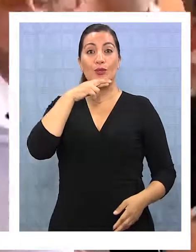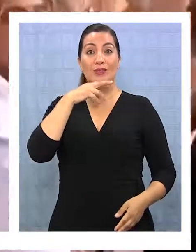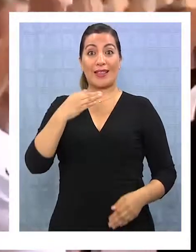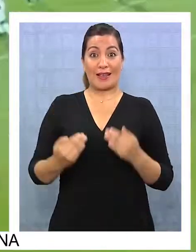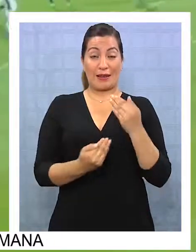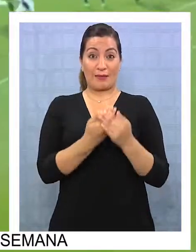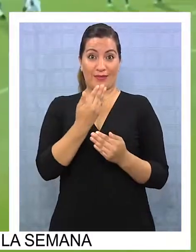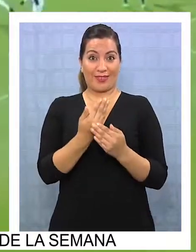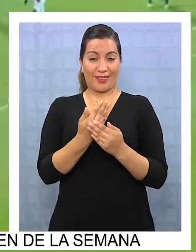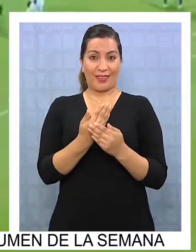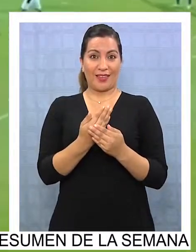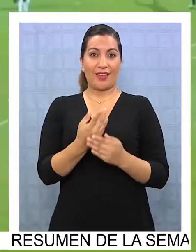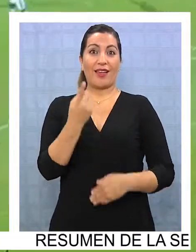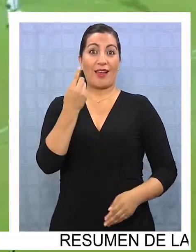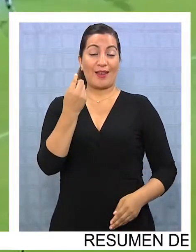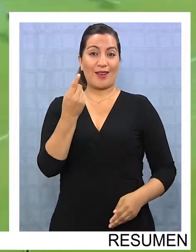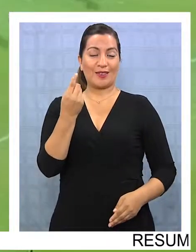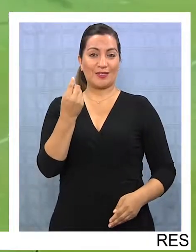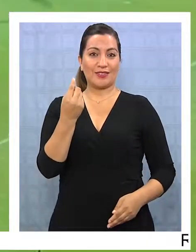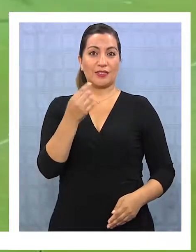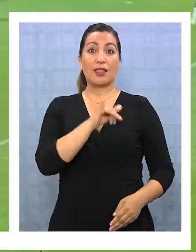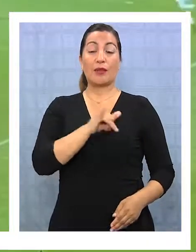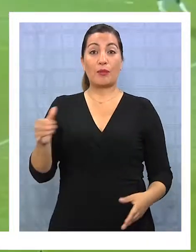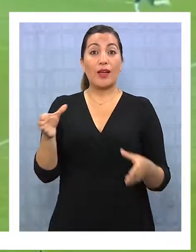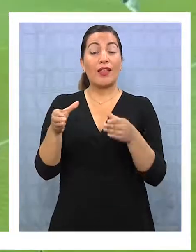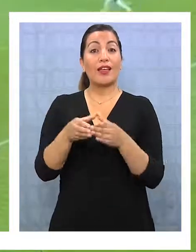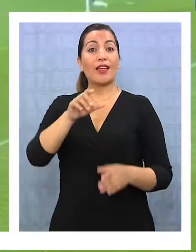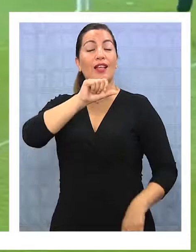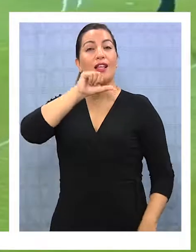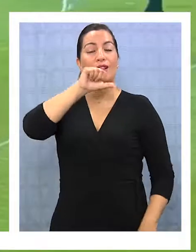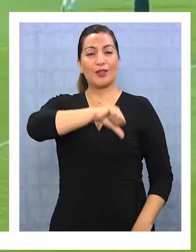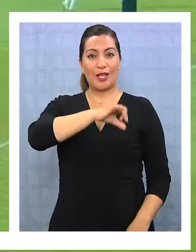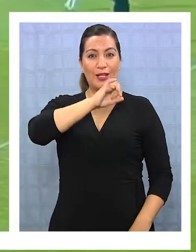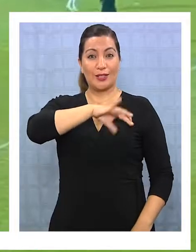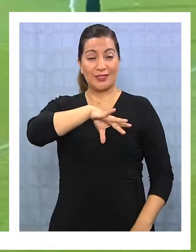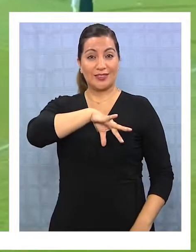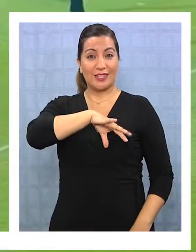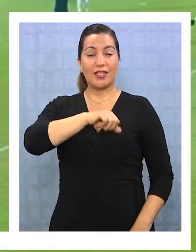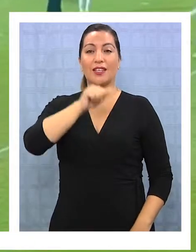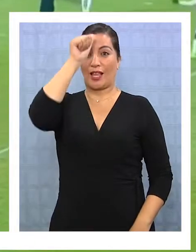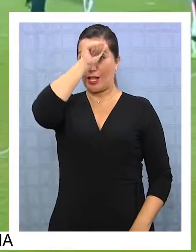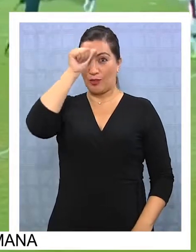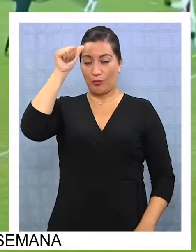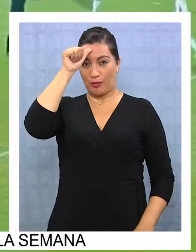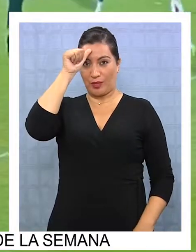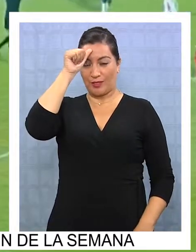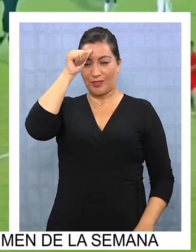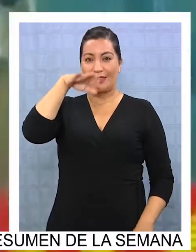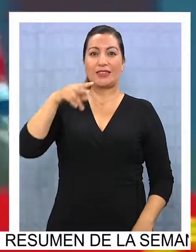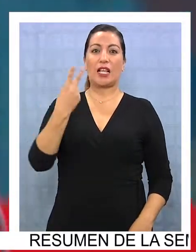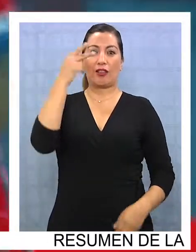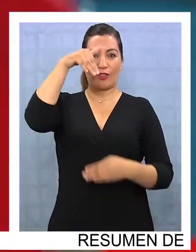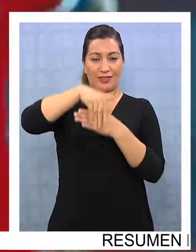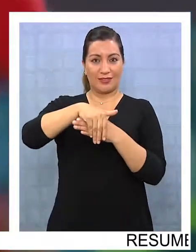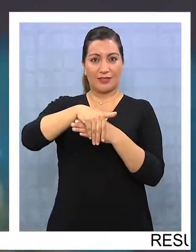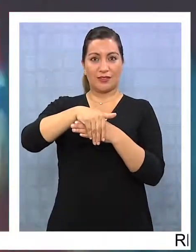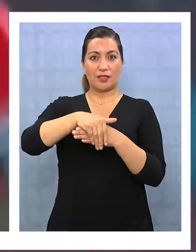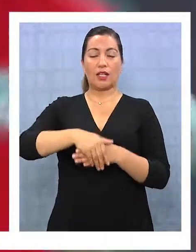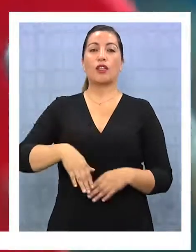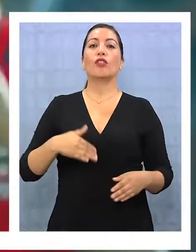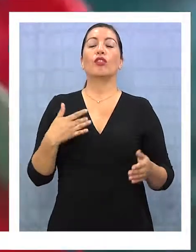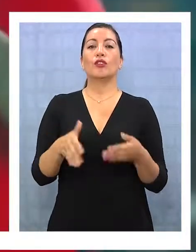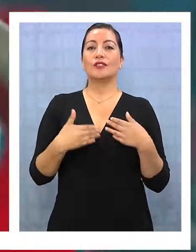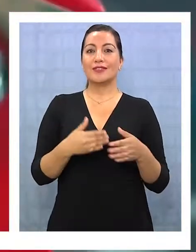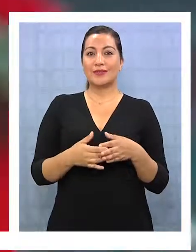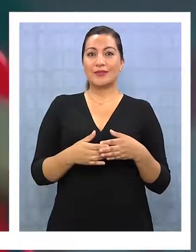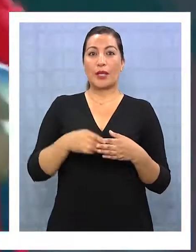horas de Chile. Y la selección juega el domingo a las 14 horas contra Camerún en el estadio Spartak de Moscú.